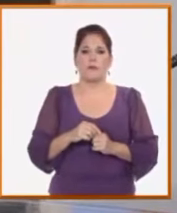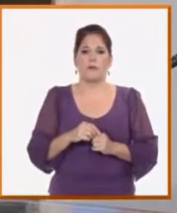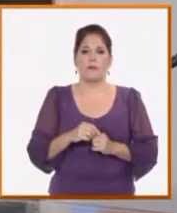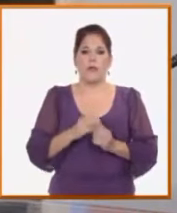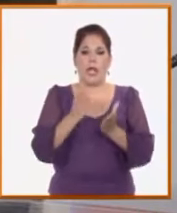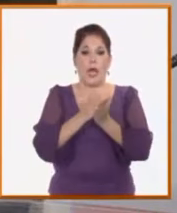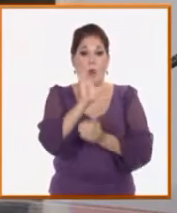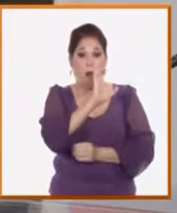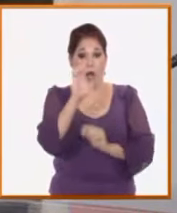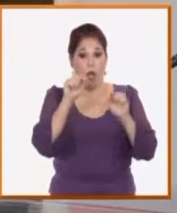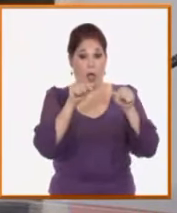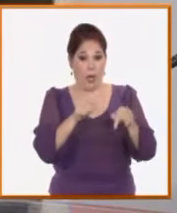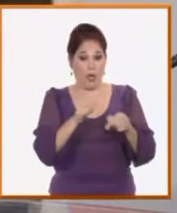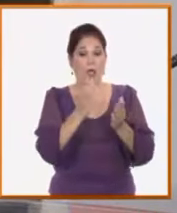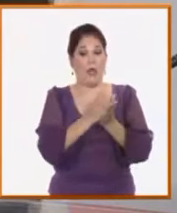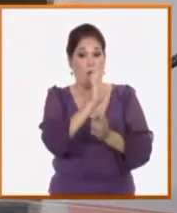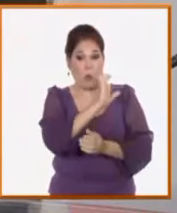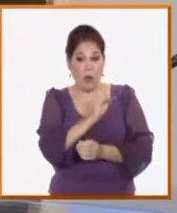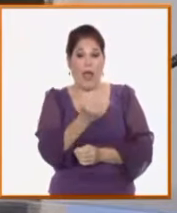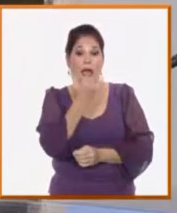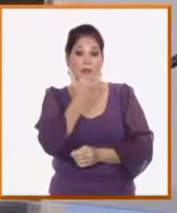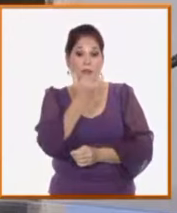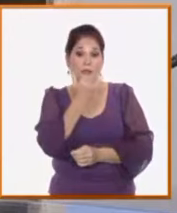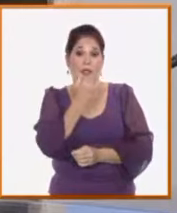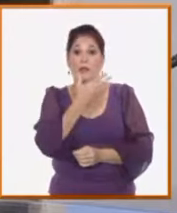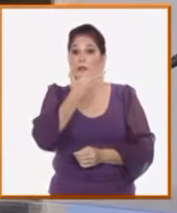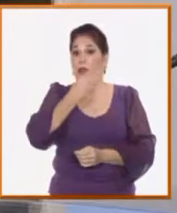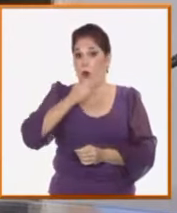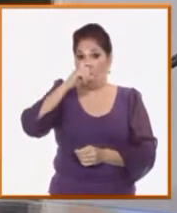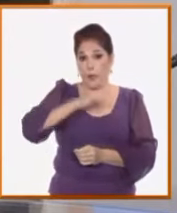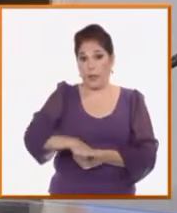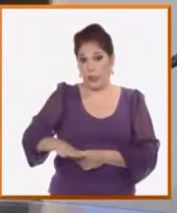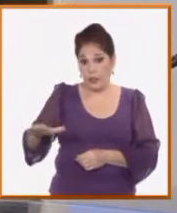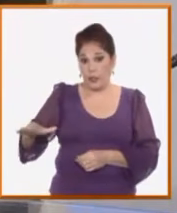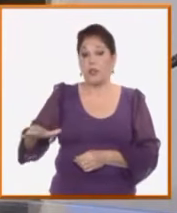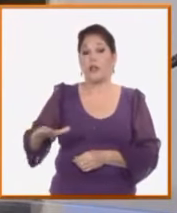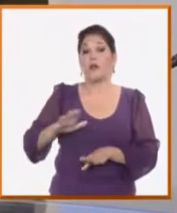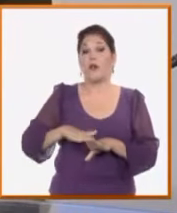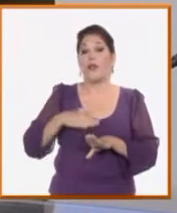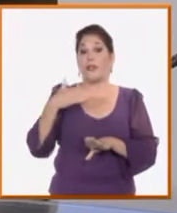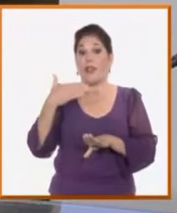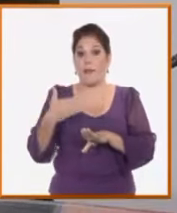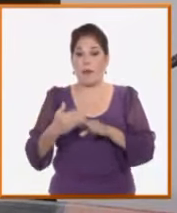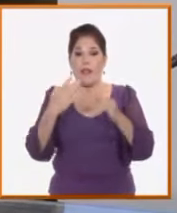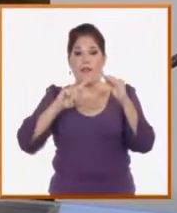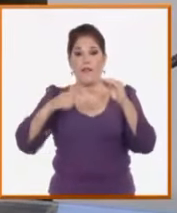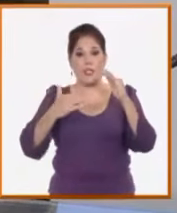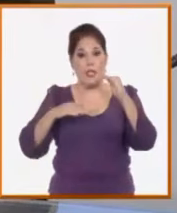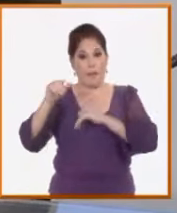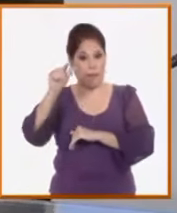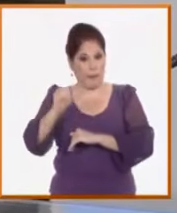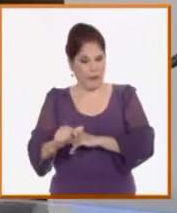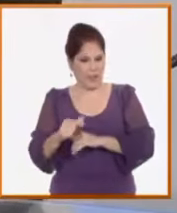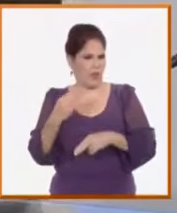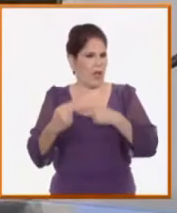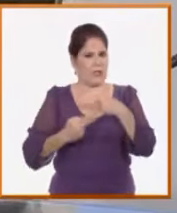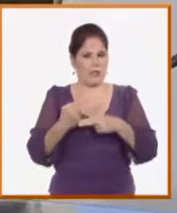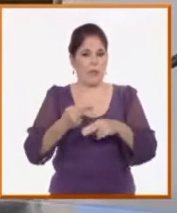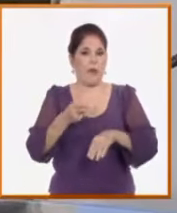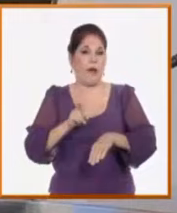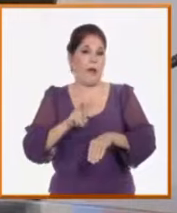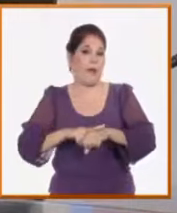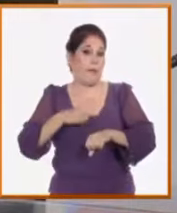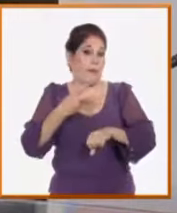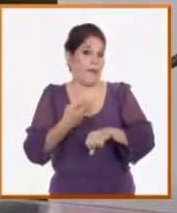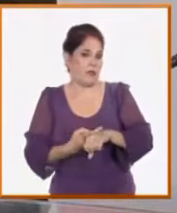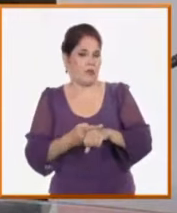enseñanza donde se afectaron estudiantes jóvenes y menores que posteriormente el viceministro hará referencia a las acciones de prevención y enfrentamiento